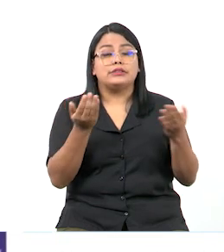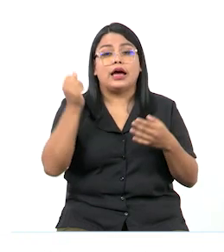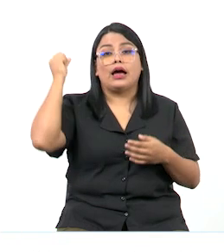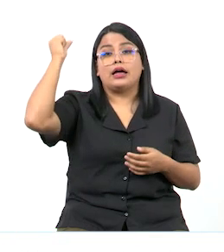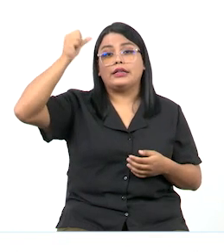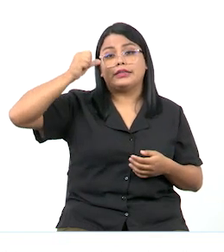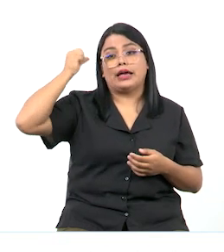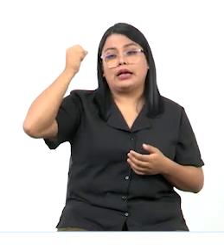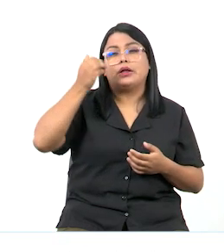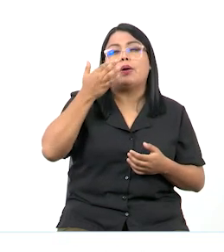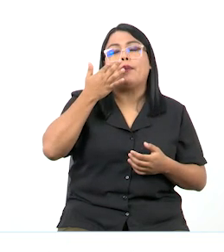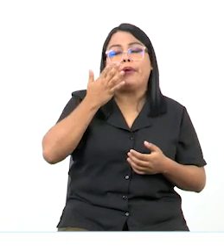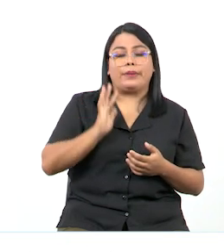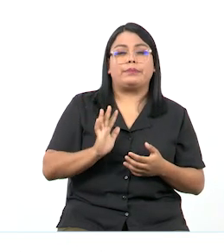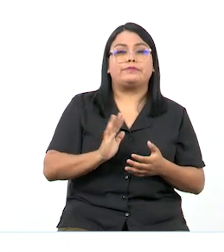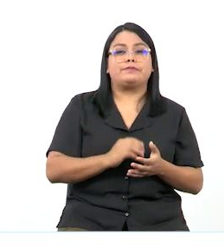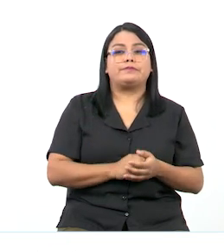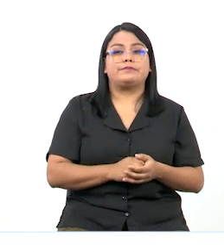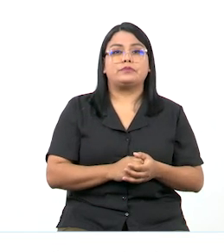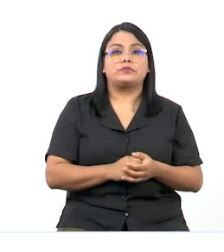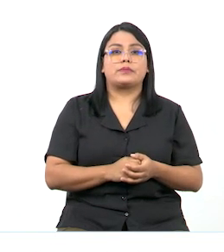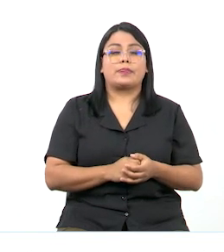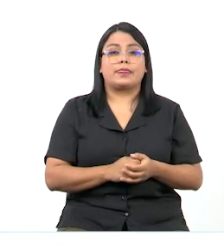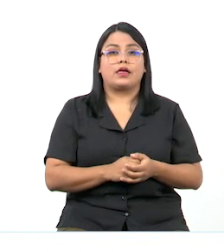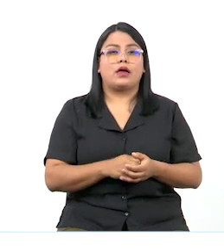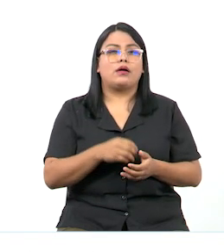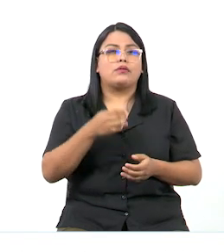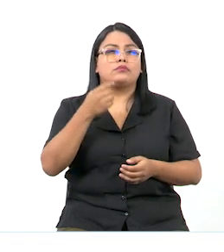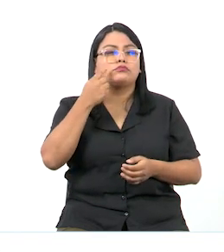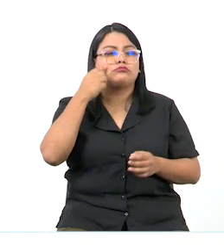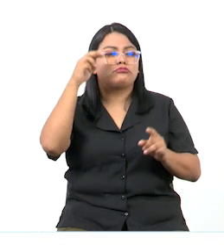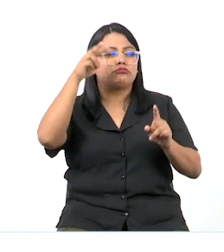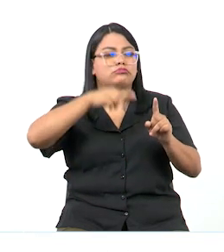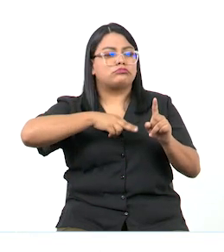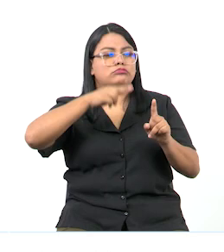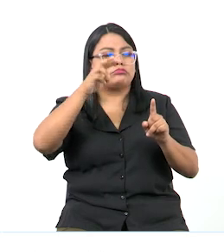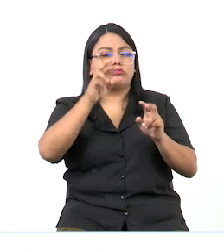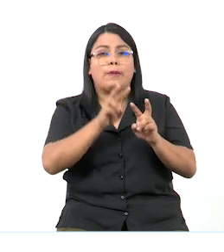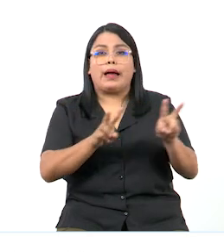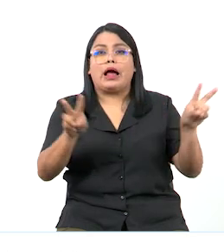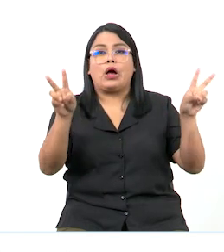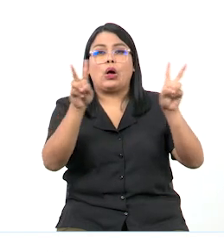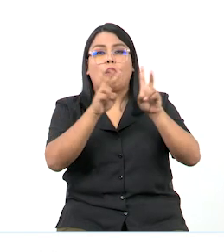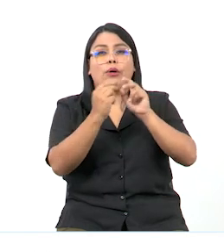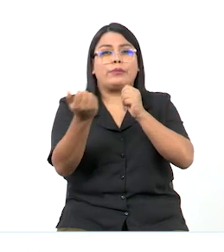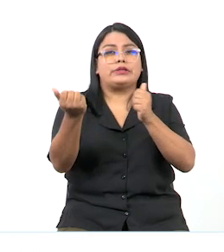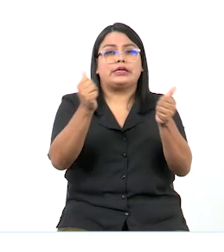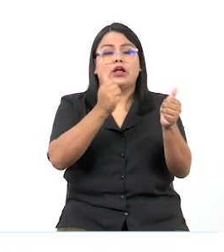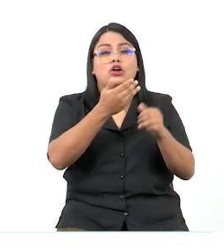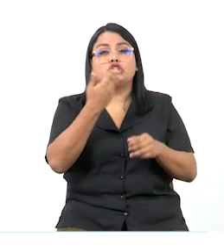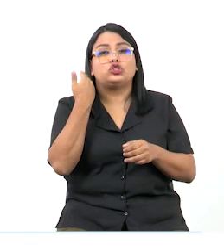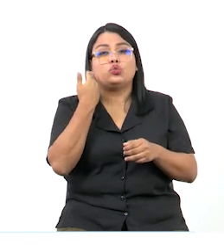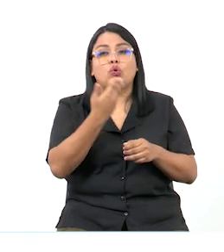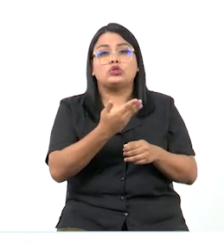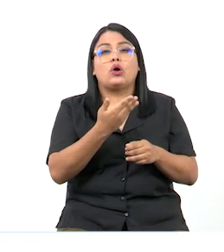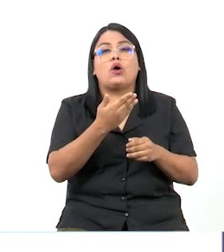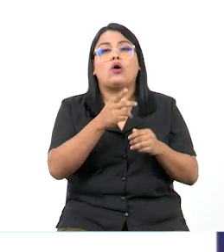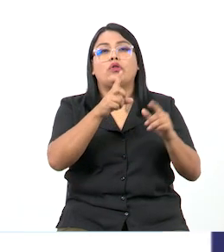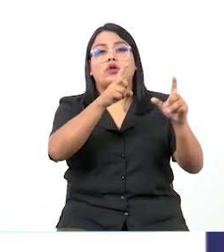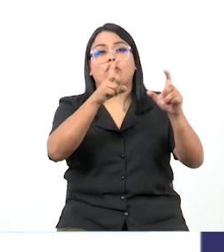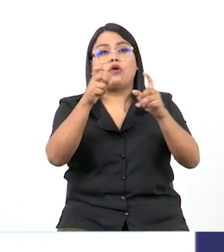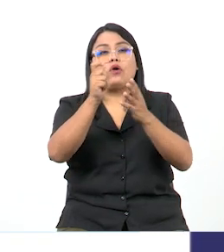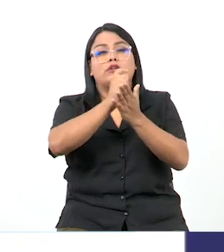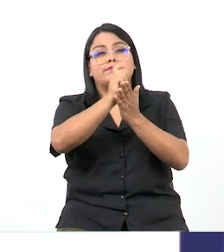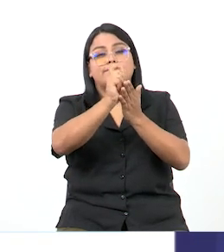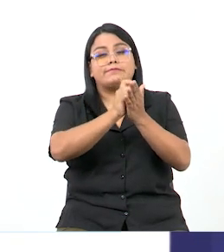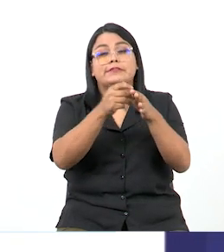se debe hacer dicho análisis. Además, se le pide que emita juicios de valor a partir de las situaciones representadas